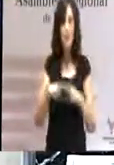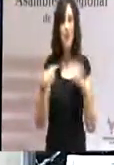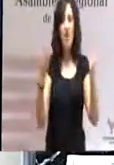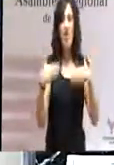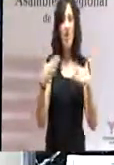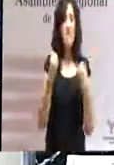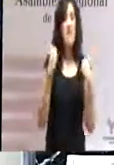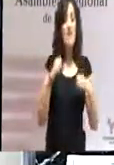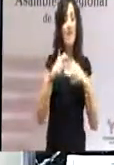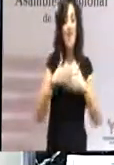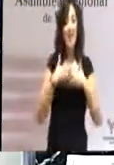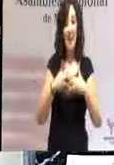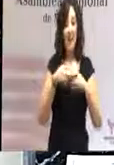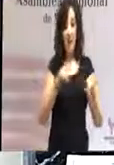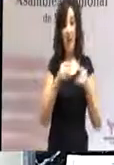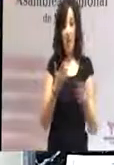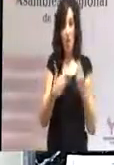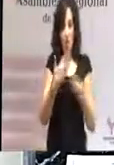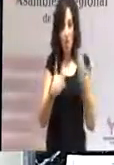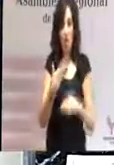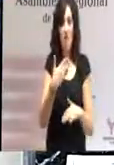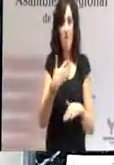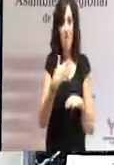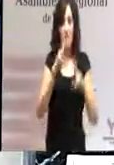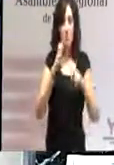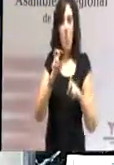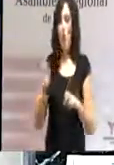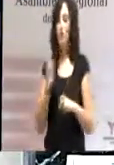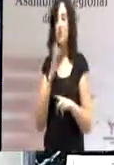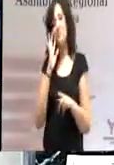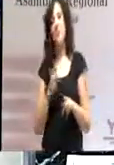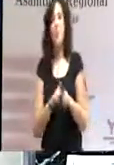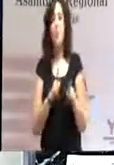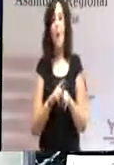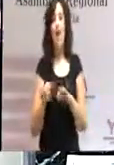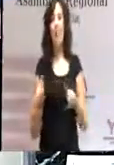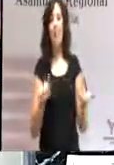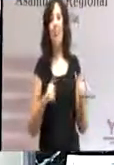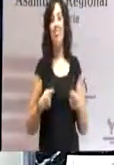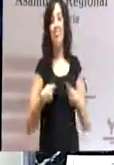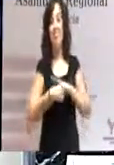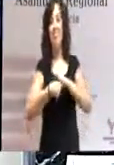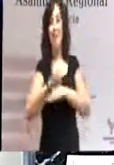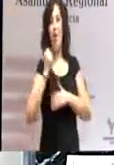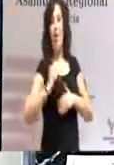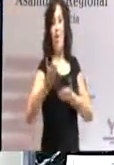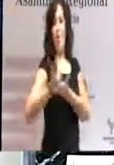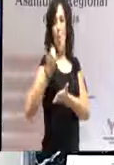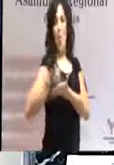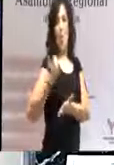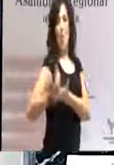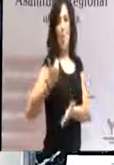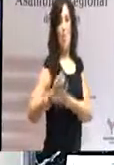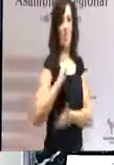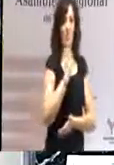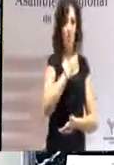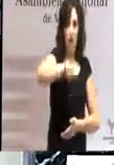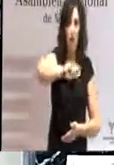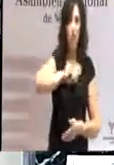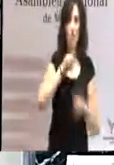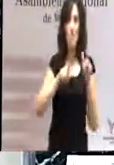una desalinizadora en la que otros han hecho un negocio baladí y nosotros hemos asumido